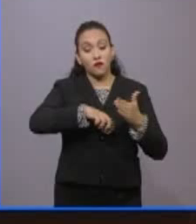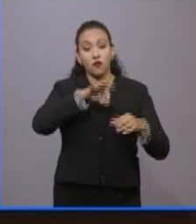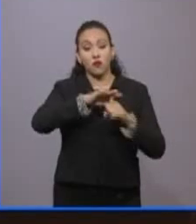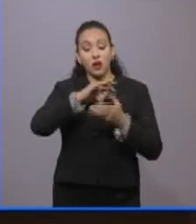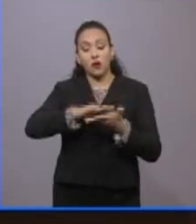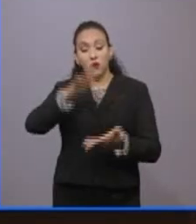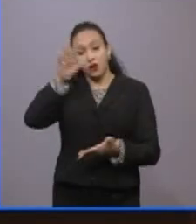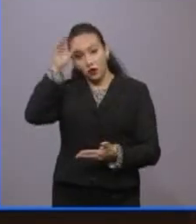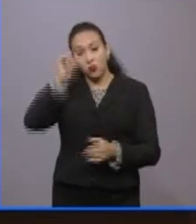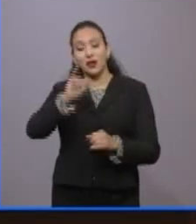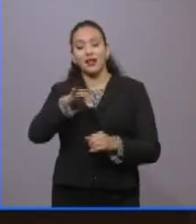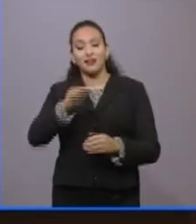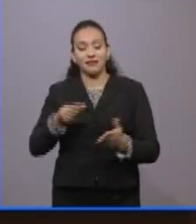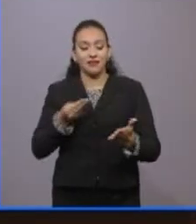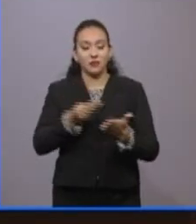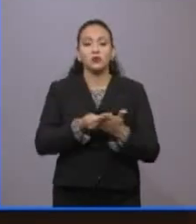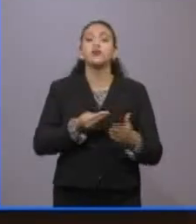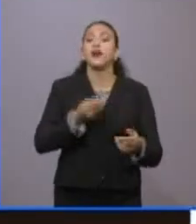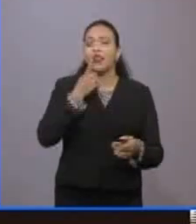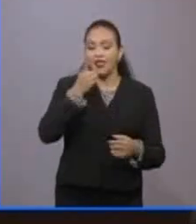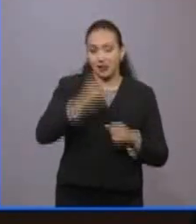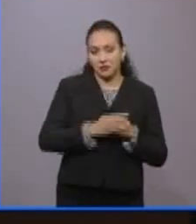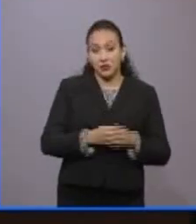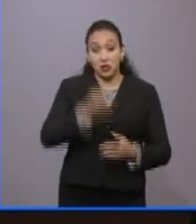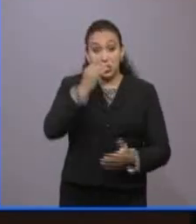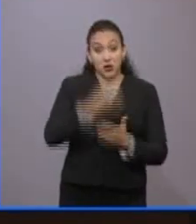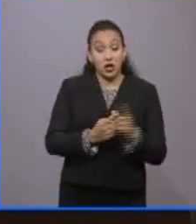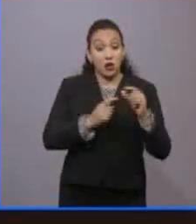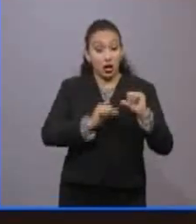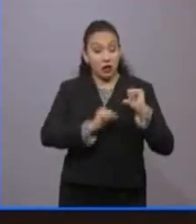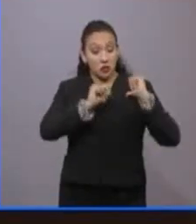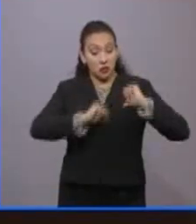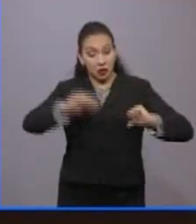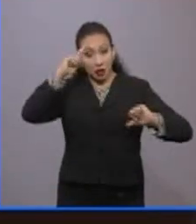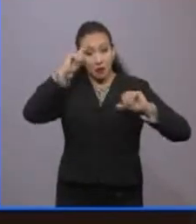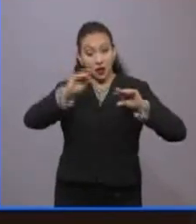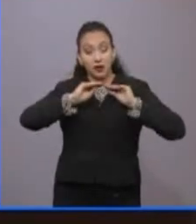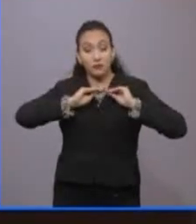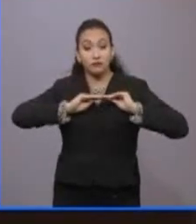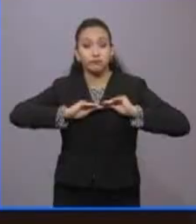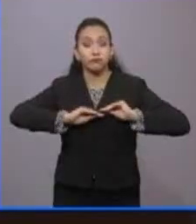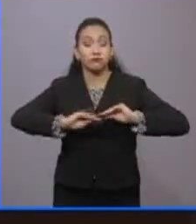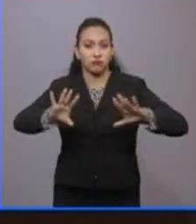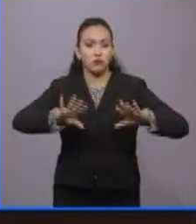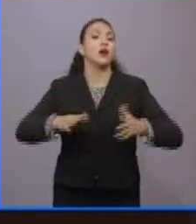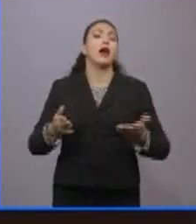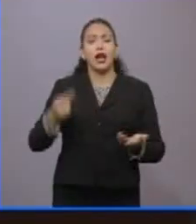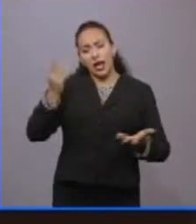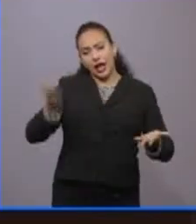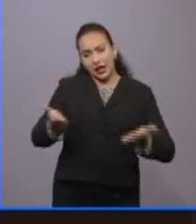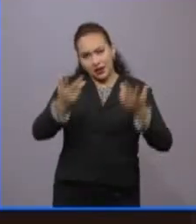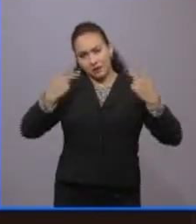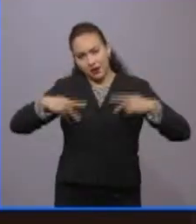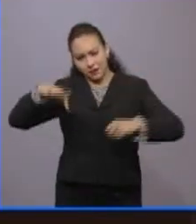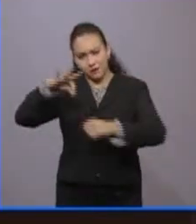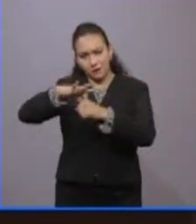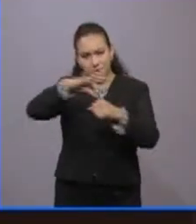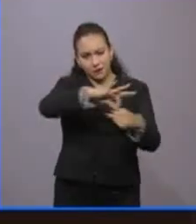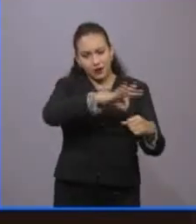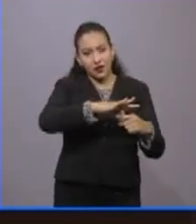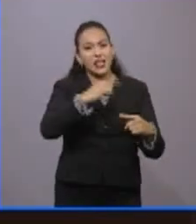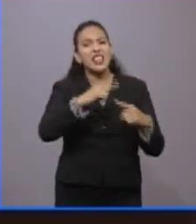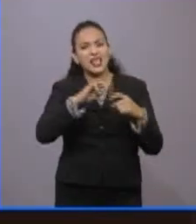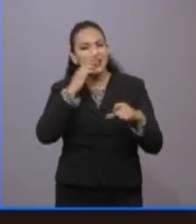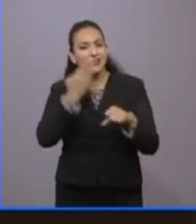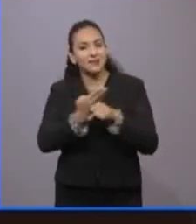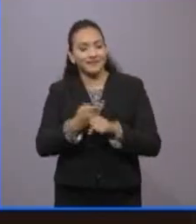del INE que establecía que la única autoridad competente para promocionar la elección judicial y fomentar la participación ciudadana era